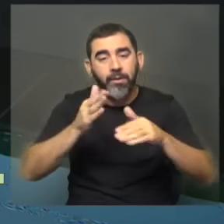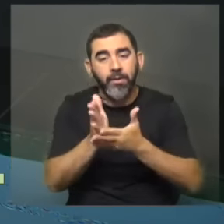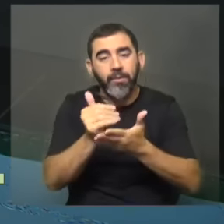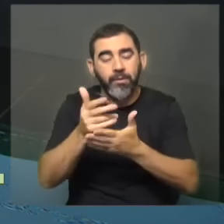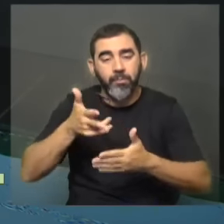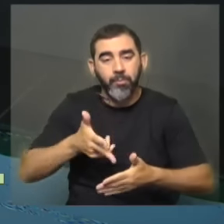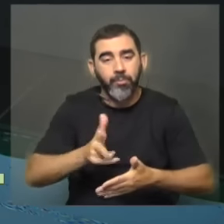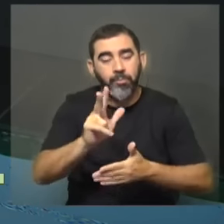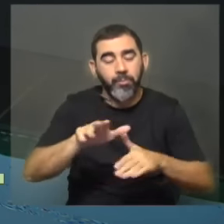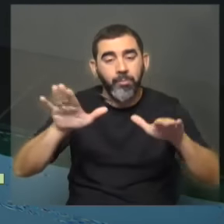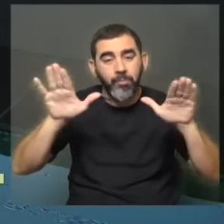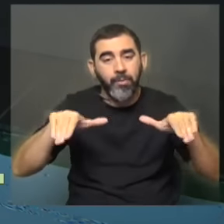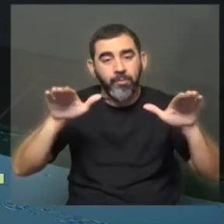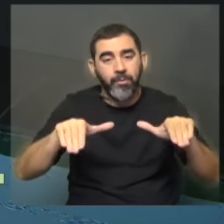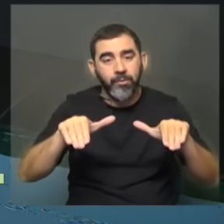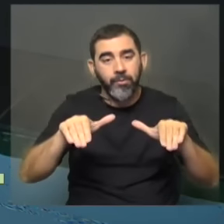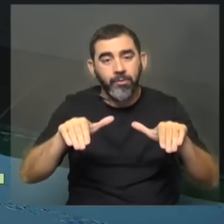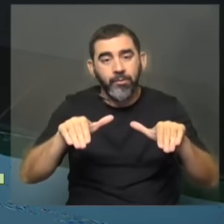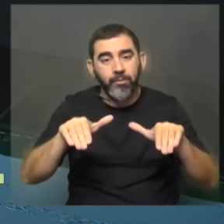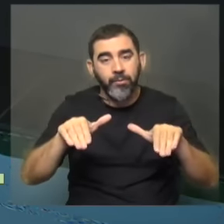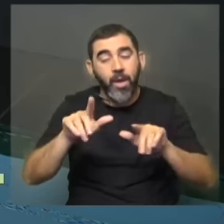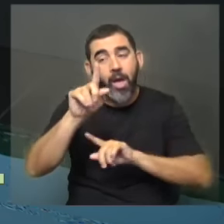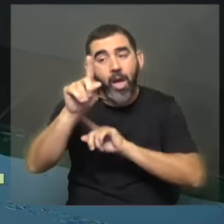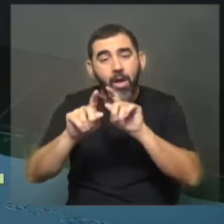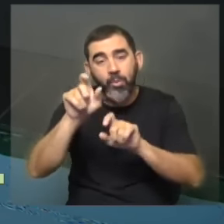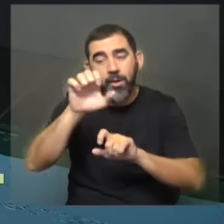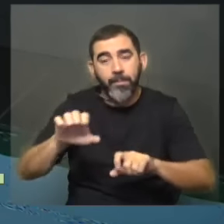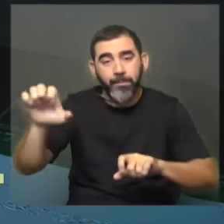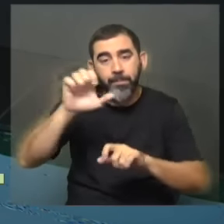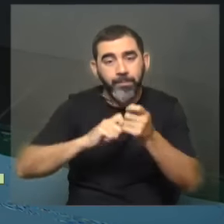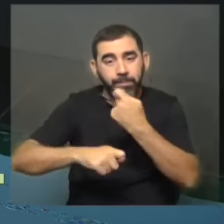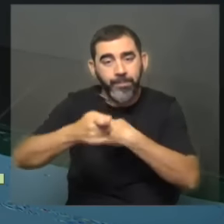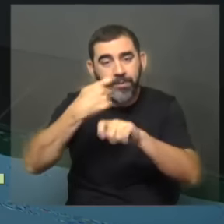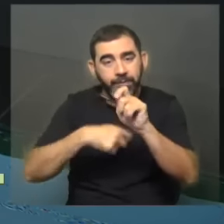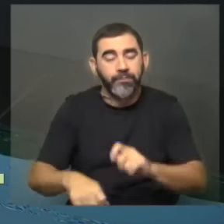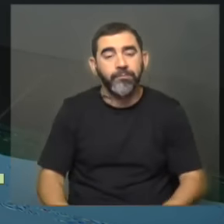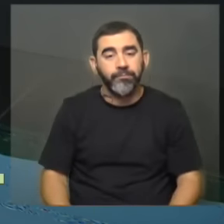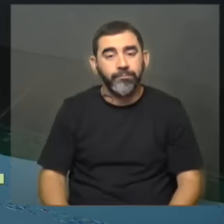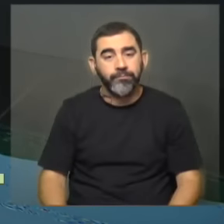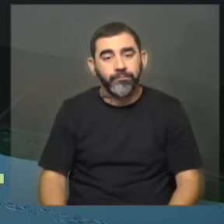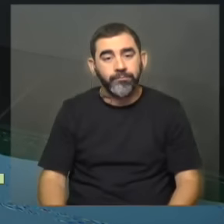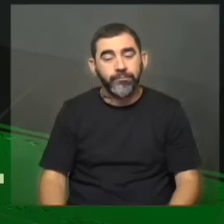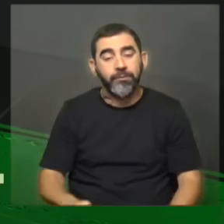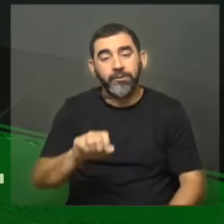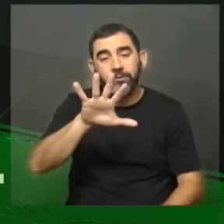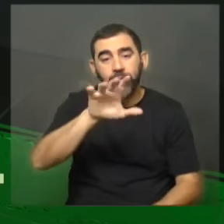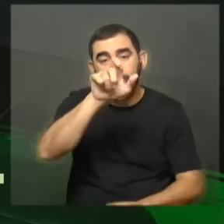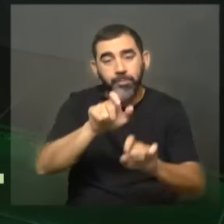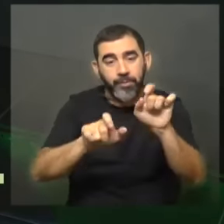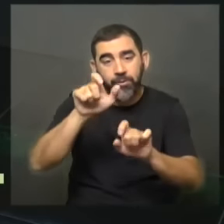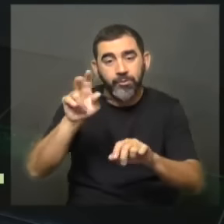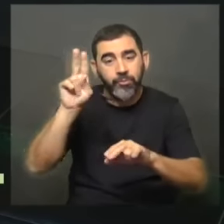Rocha allí en la paloma por parte de algunas empresas en otro orden también les contamos que cinco personas